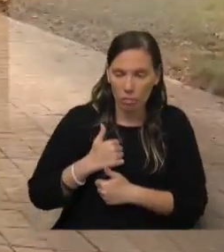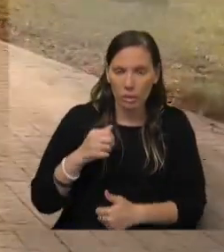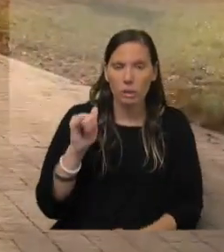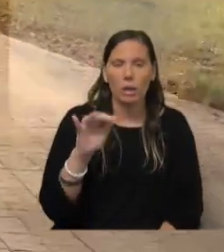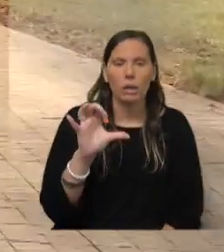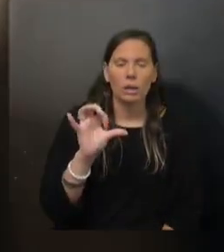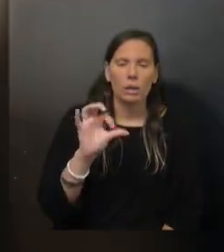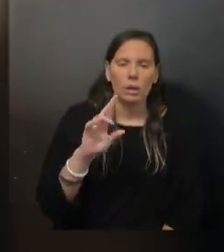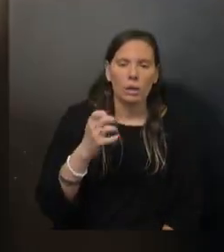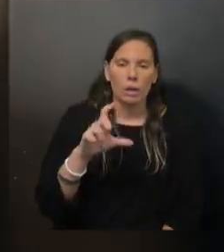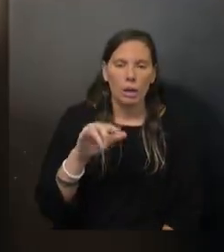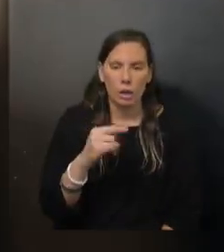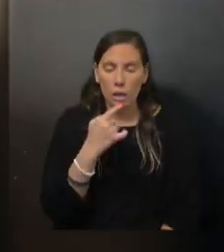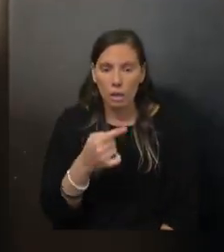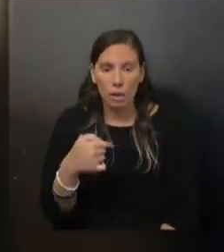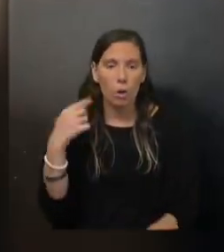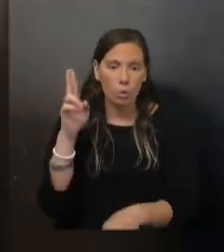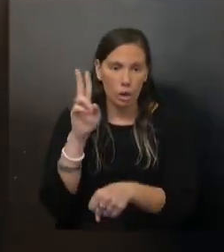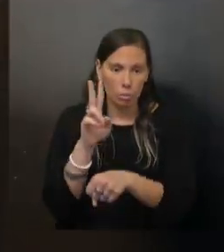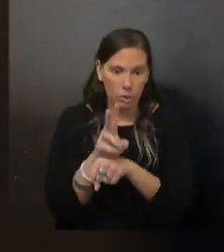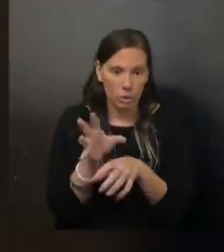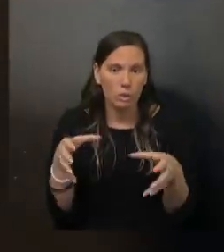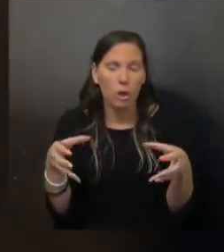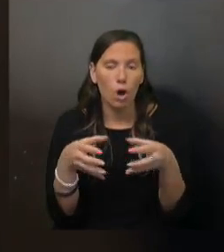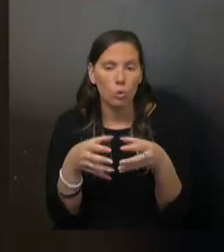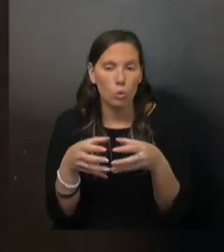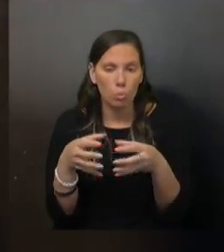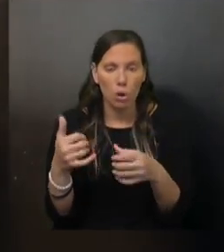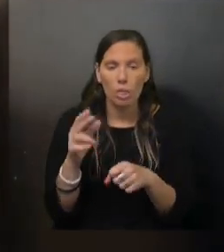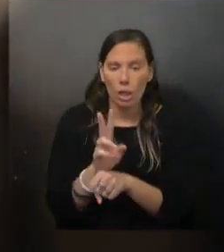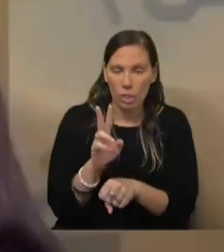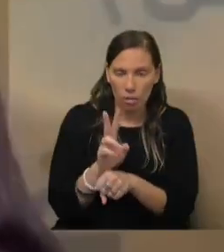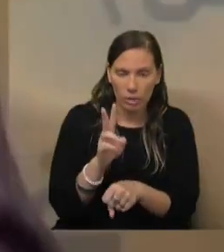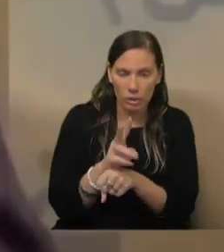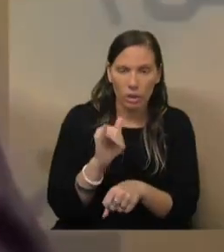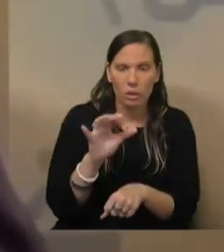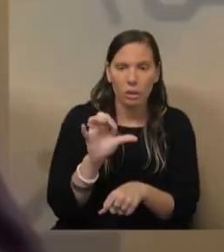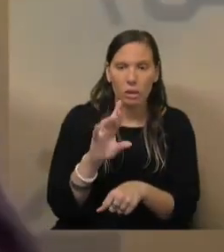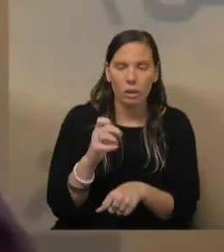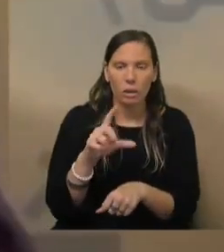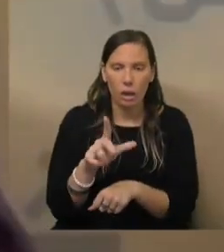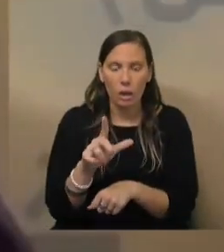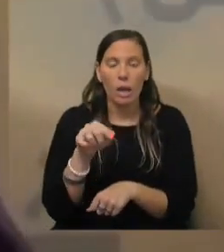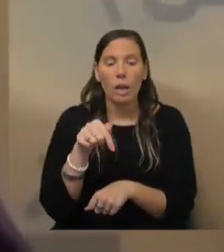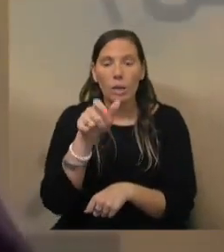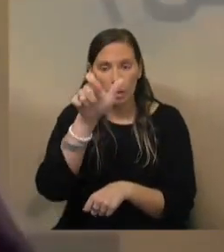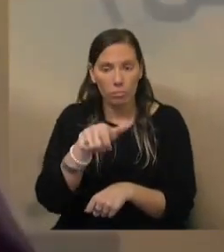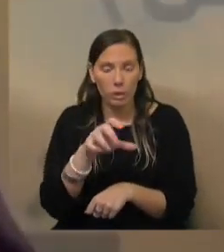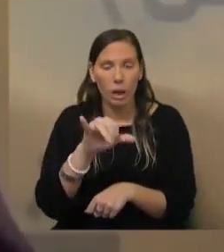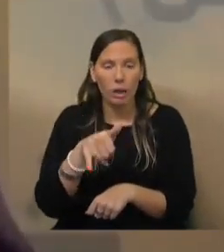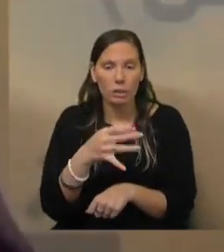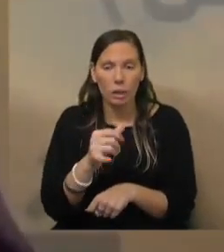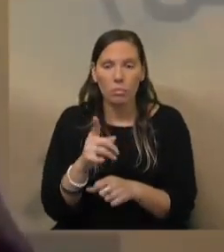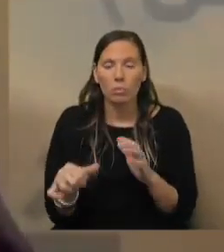Galant afirmó hoy durante una visita al mando norte de las fuerzas de defensa de Israel que jassem safed alto cargo de